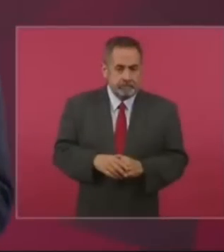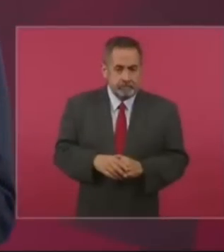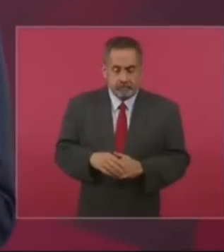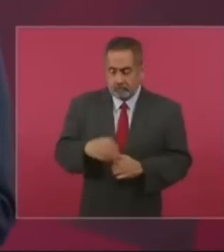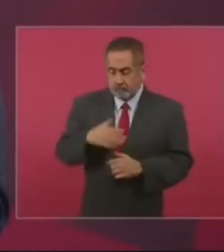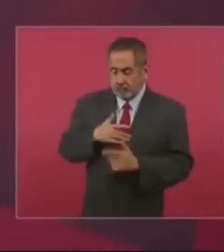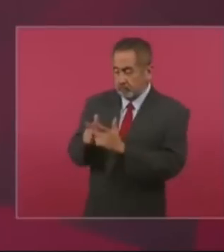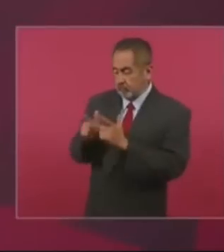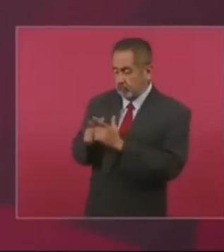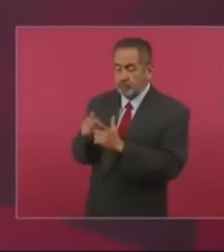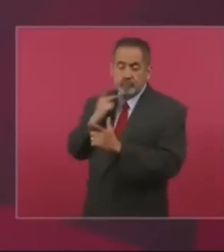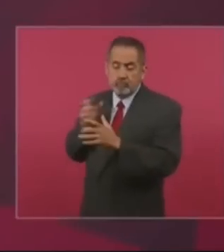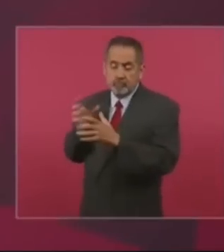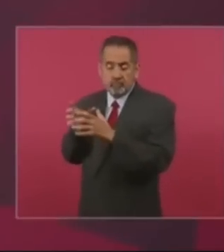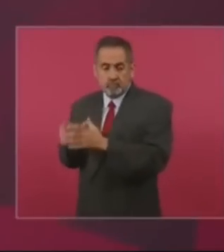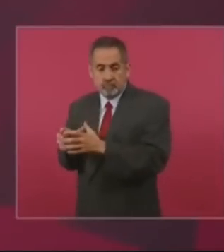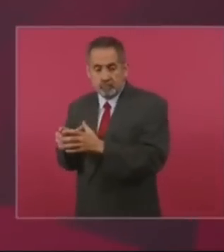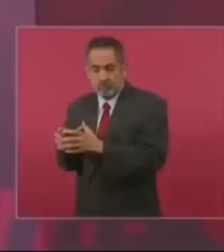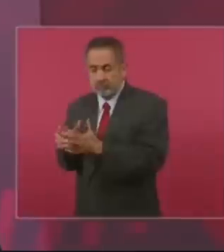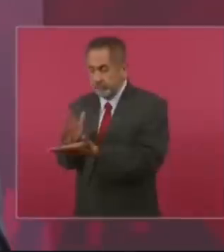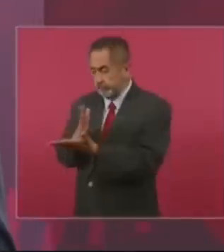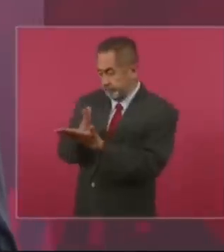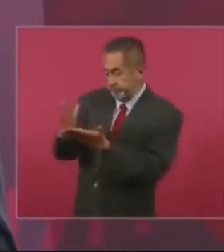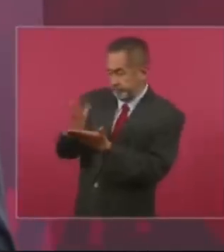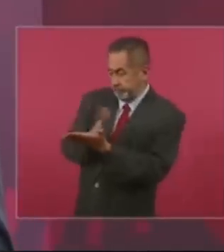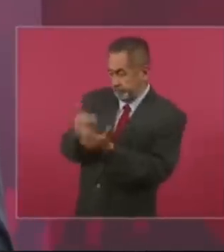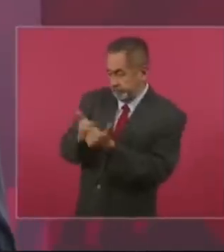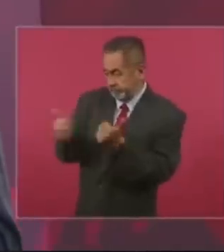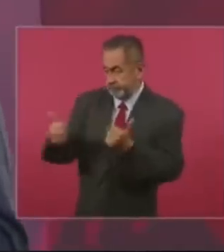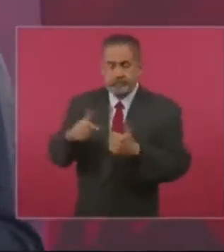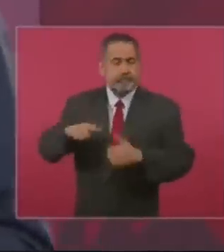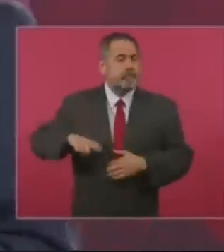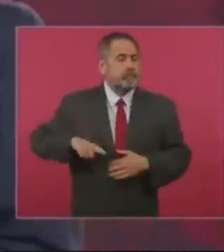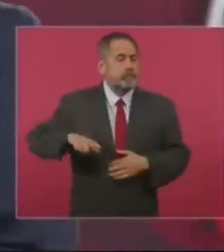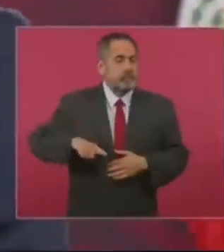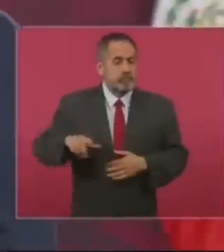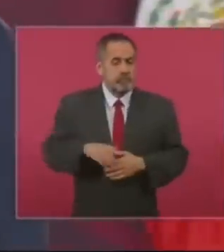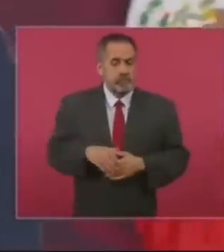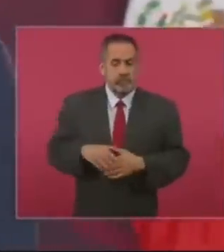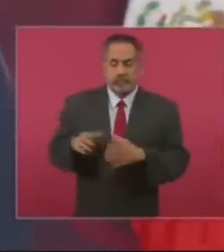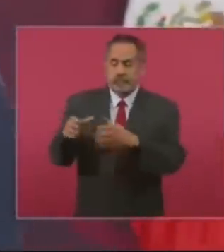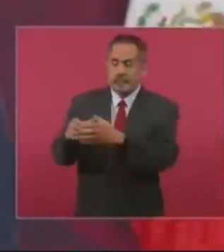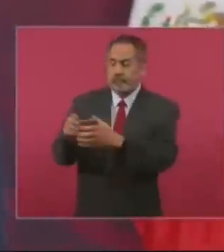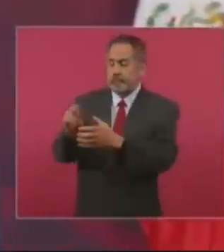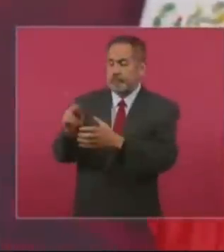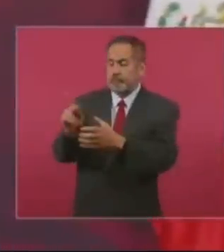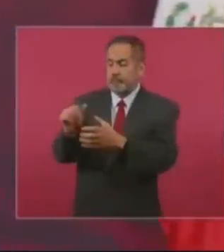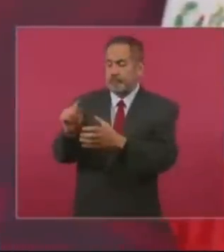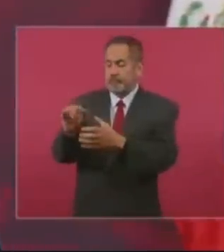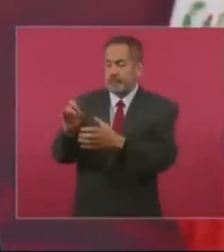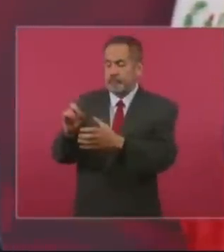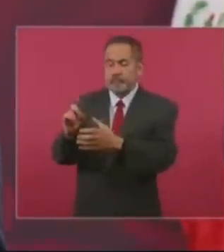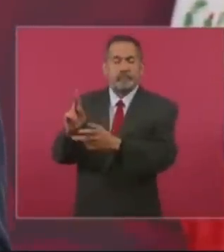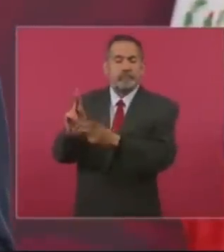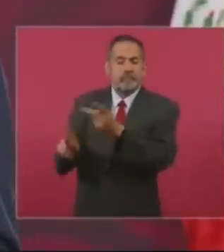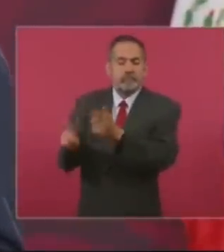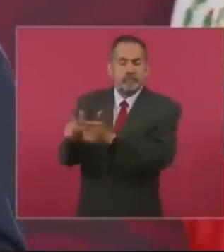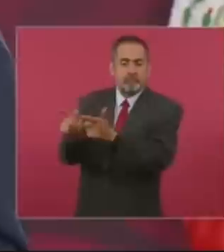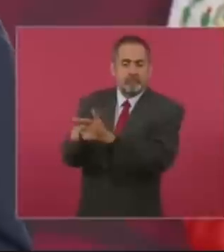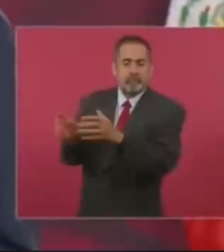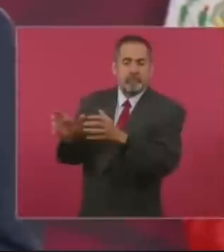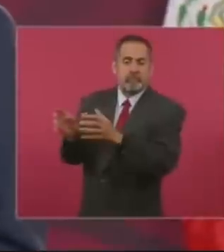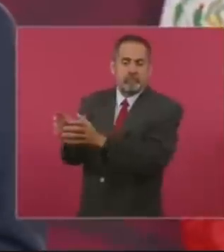partido y otra cosa es gobierno partido como su nombre lo indica es una parte